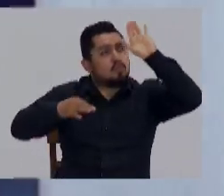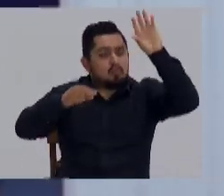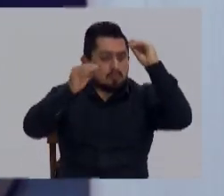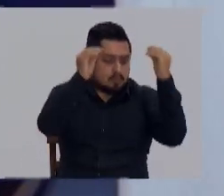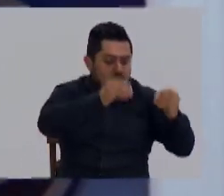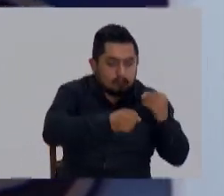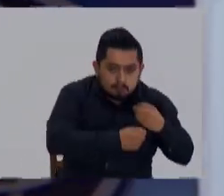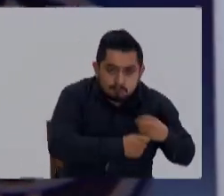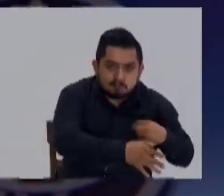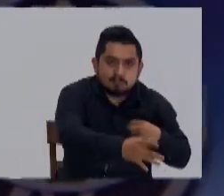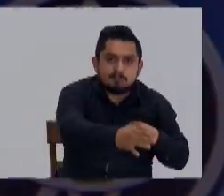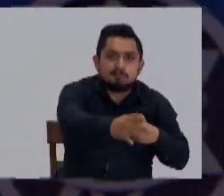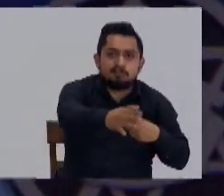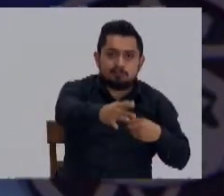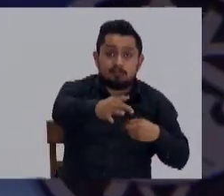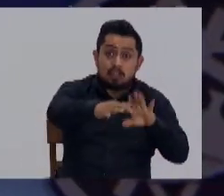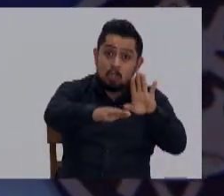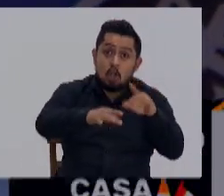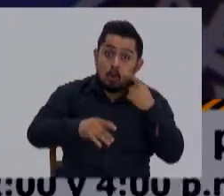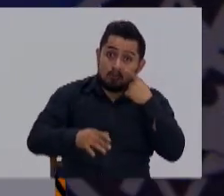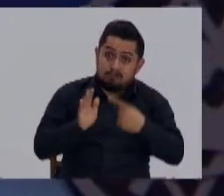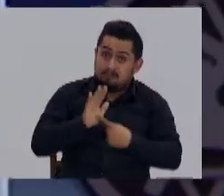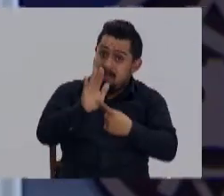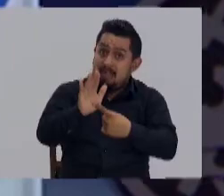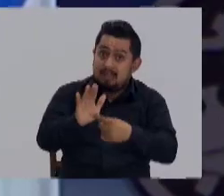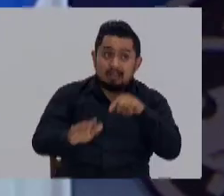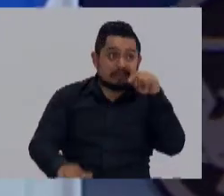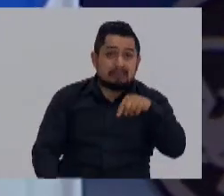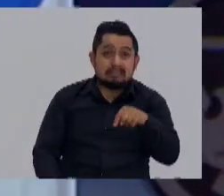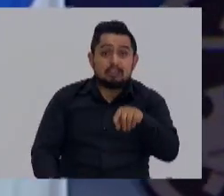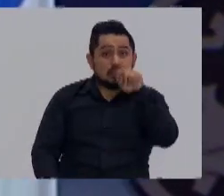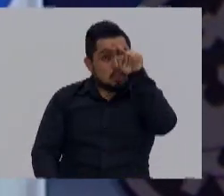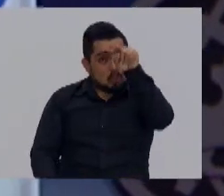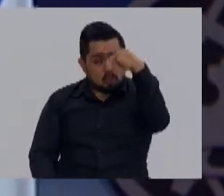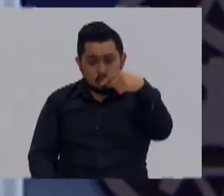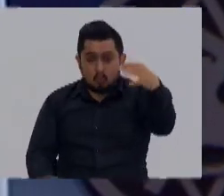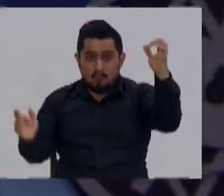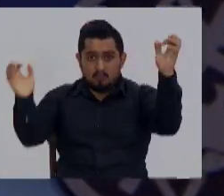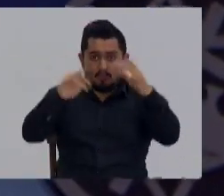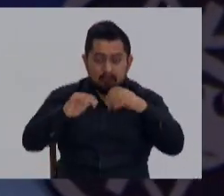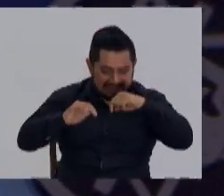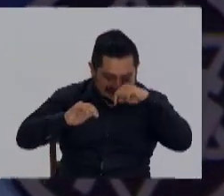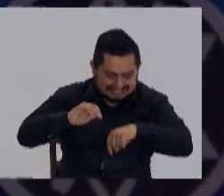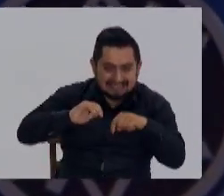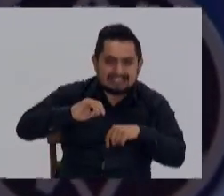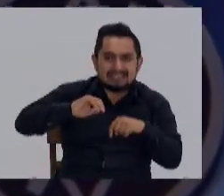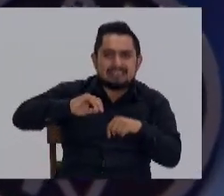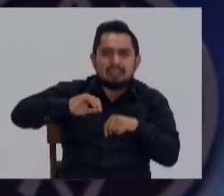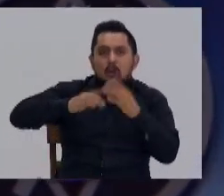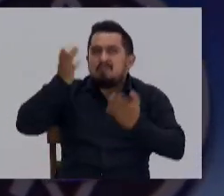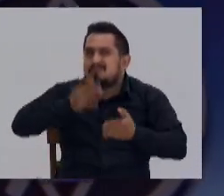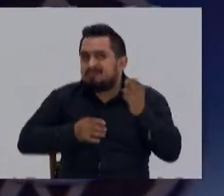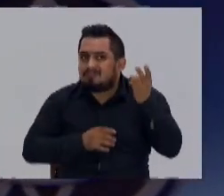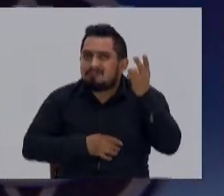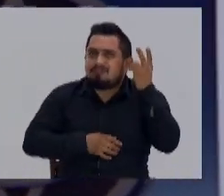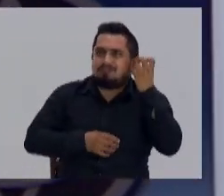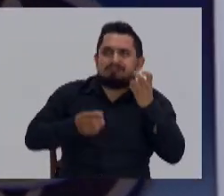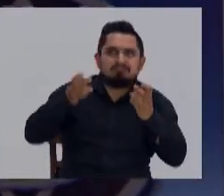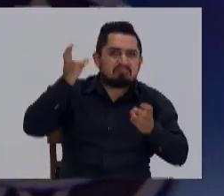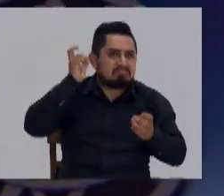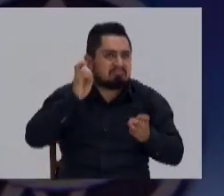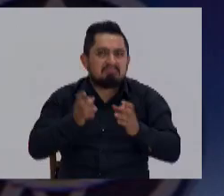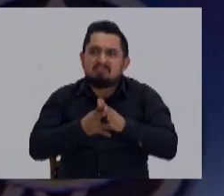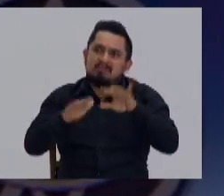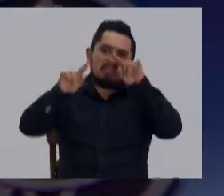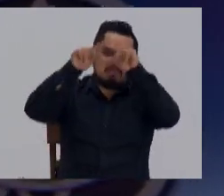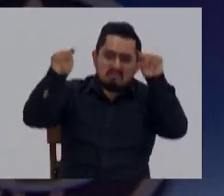vida de la humanidad. Y te tengo una sorpresa: si tú estás aquí en esta tarde o lo estás escuchando en las